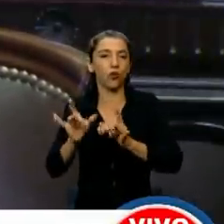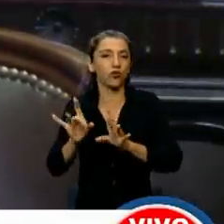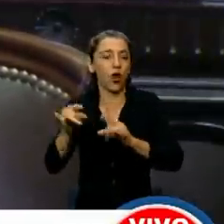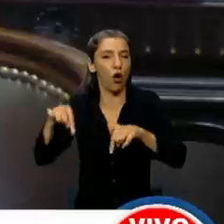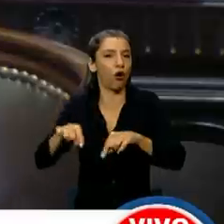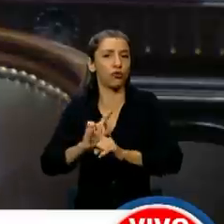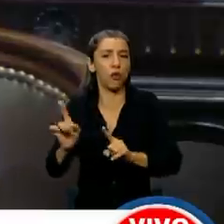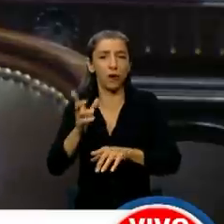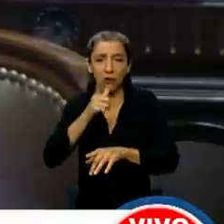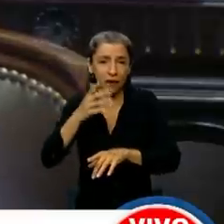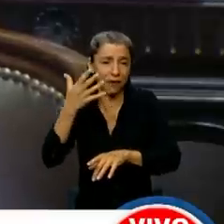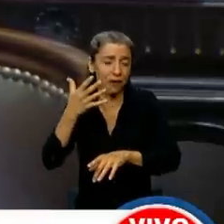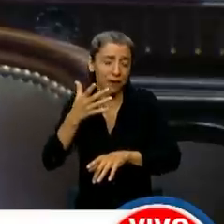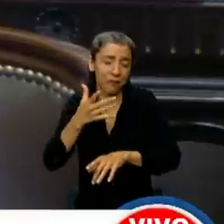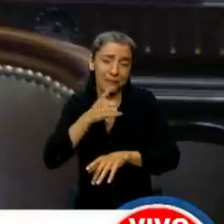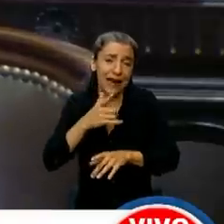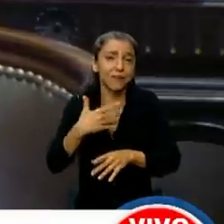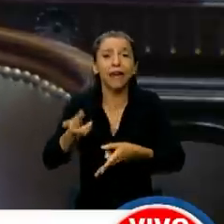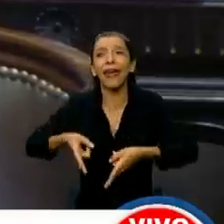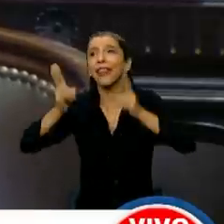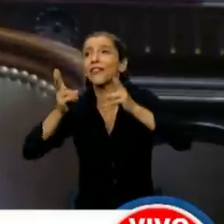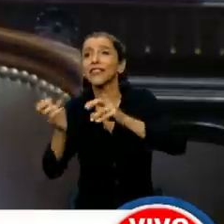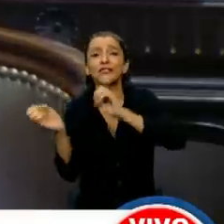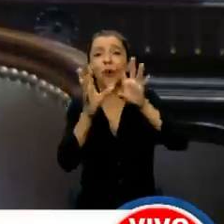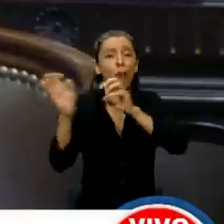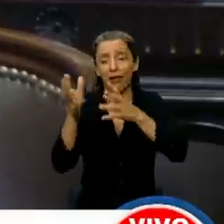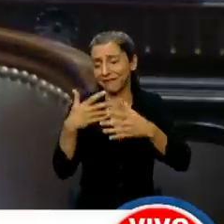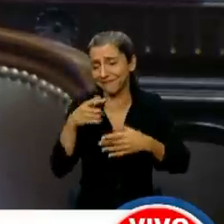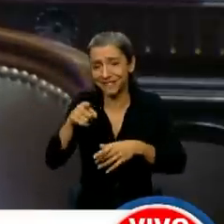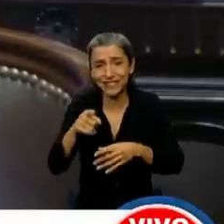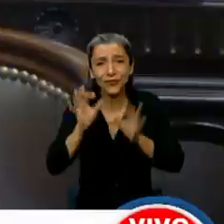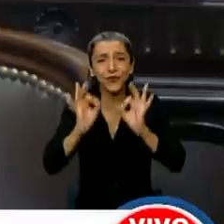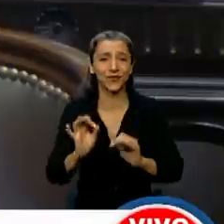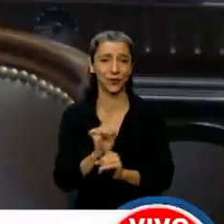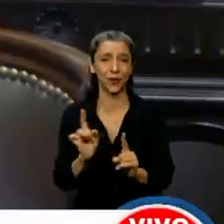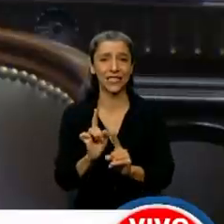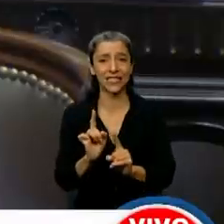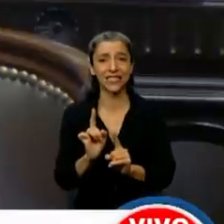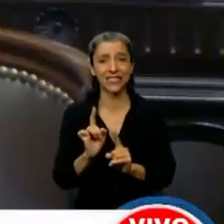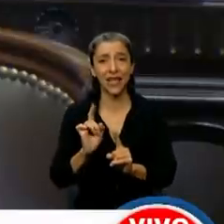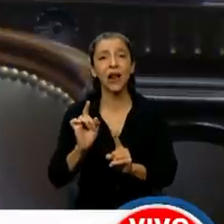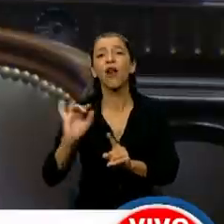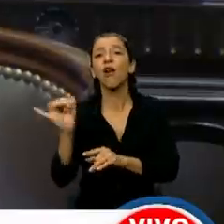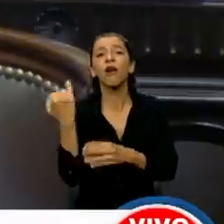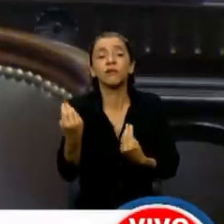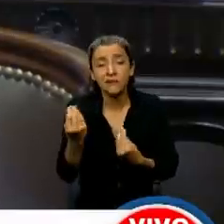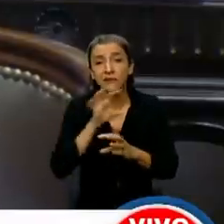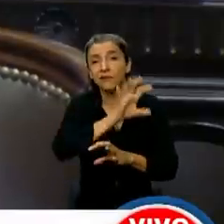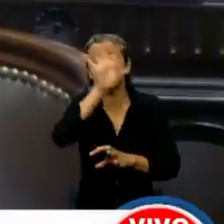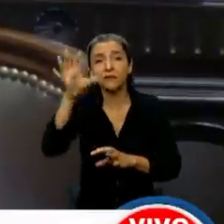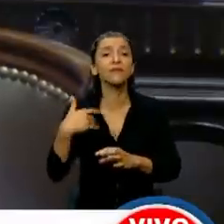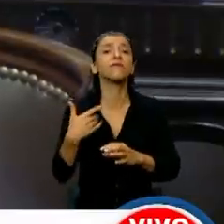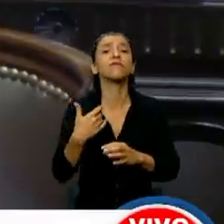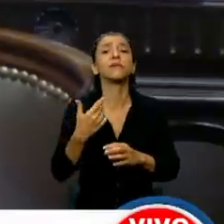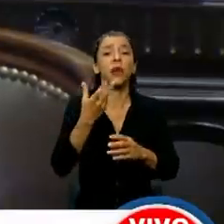federal se es más federal si le damos la oportunidad a cada provincia que maneje los recursos de acuerdo a las necesidades